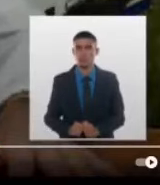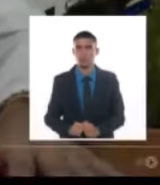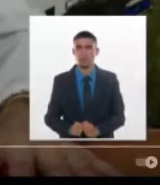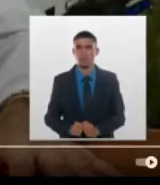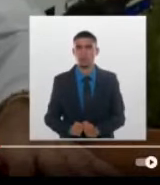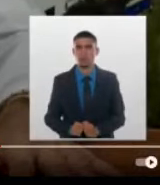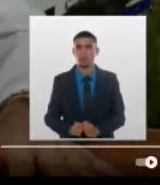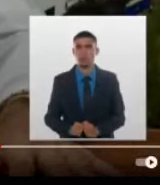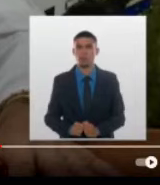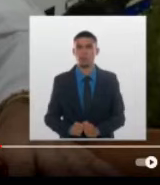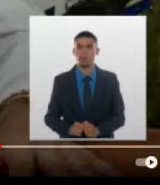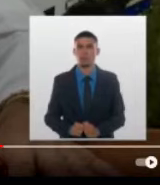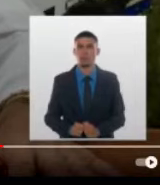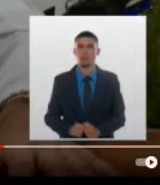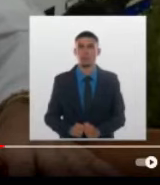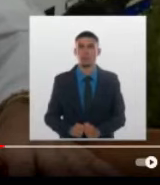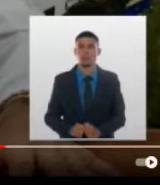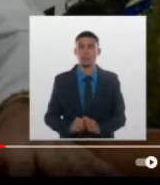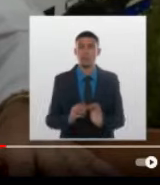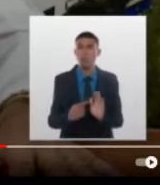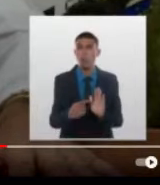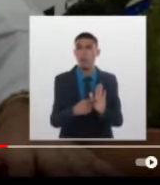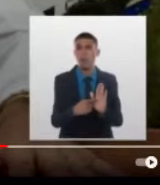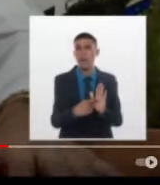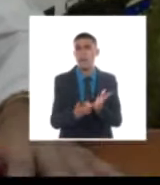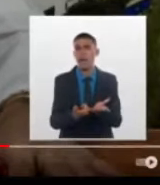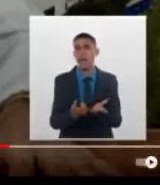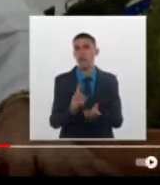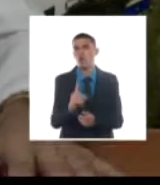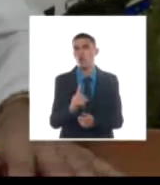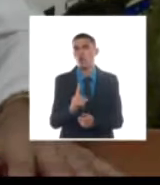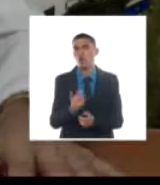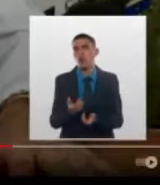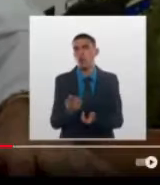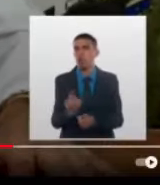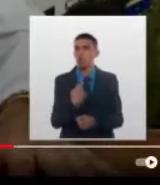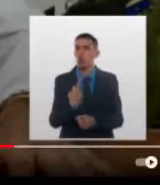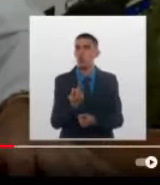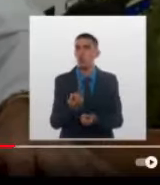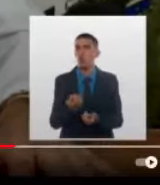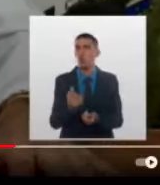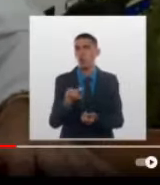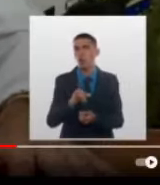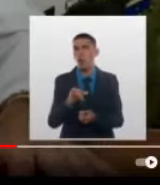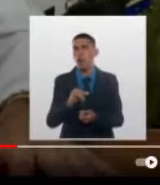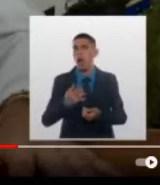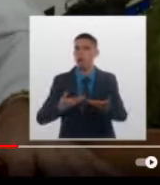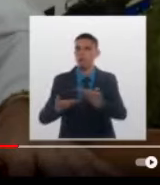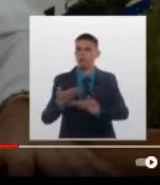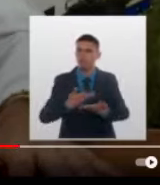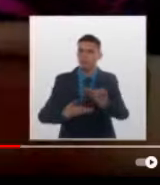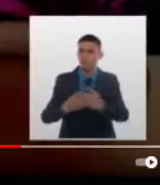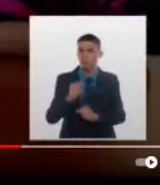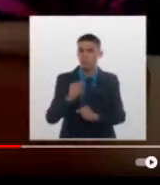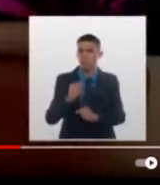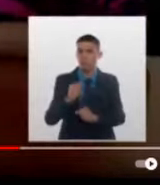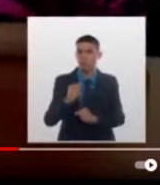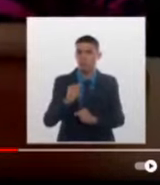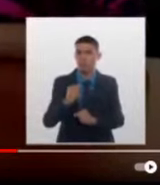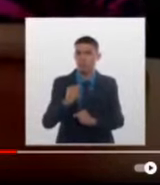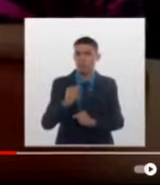que es un indicador puesto. No. Se tuvo en cuenta criterios de productores, criterios científicos,